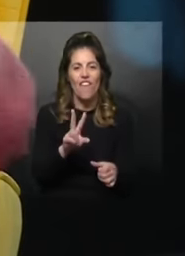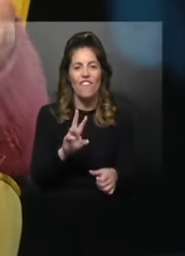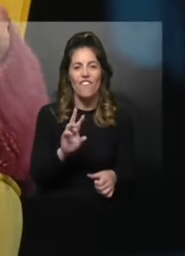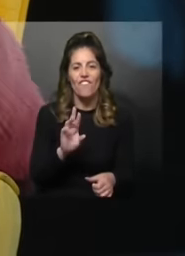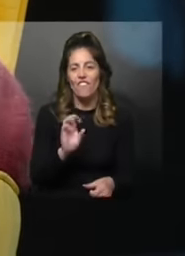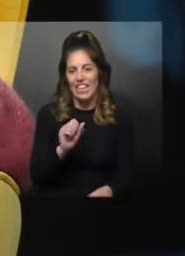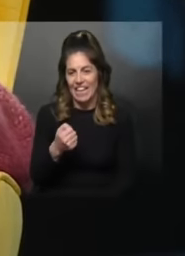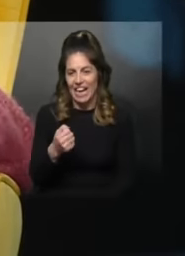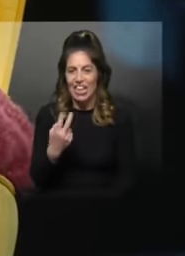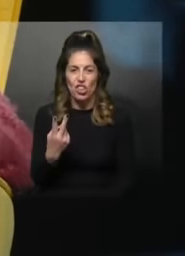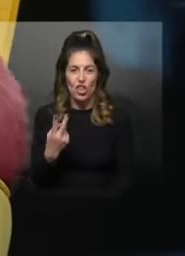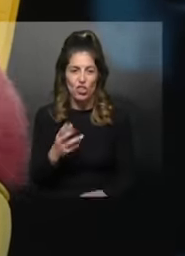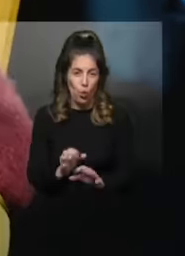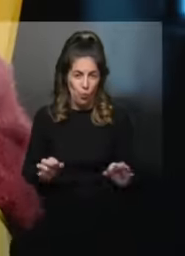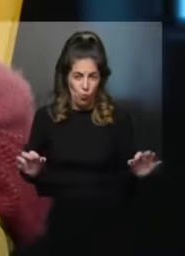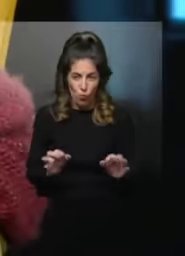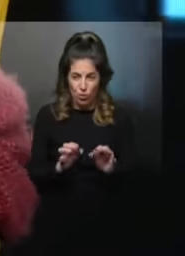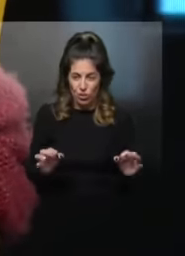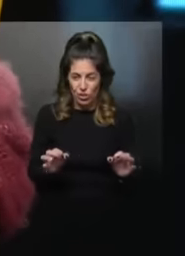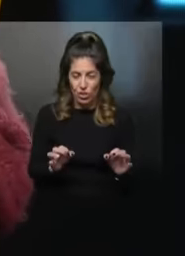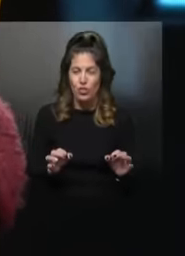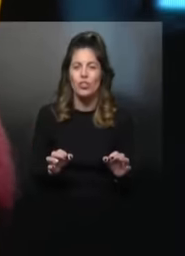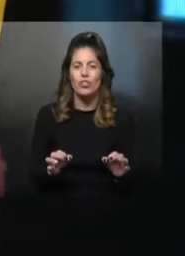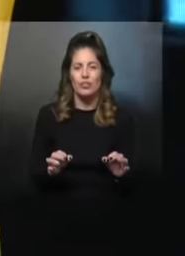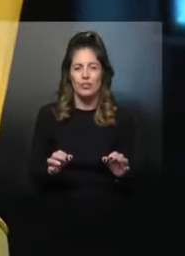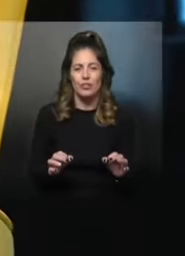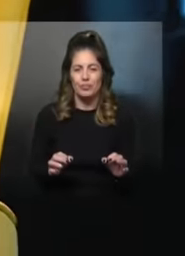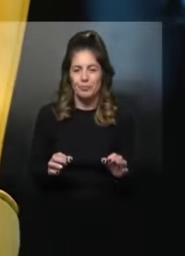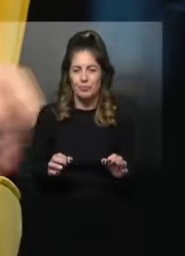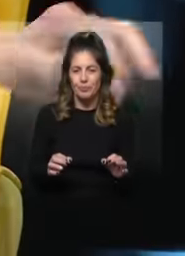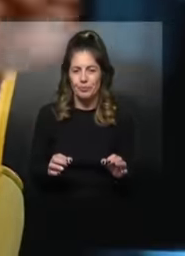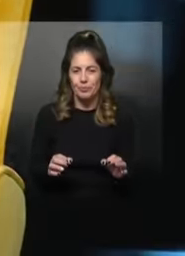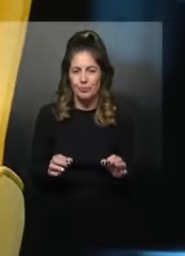¿no? Guzmán Escardó y Gustavo Dilandro.